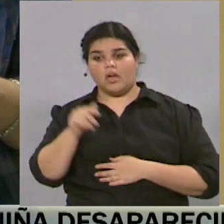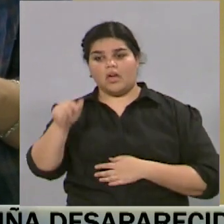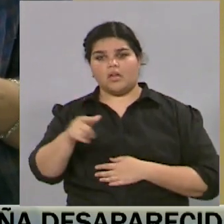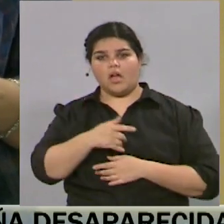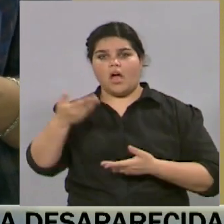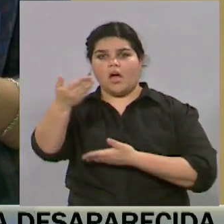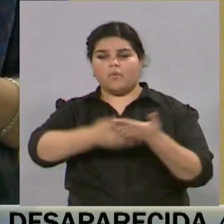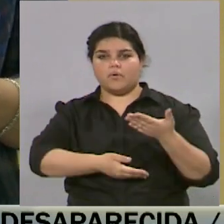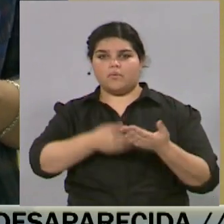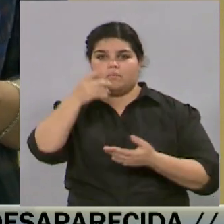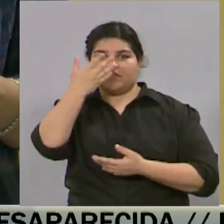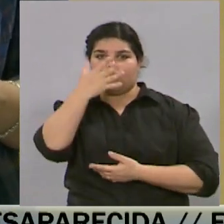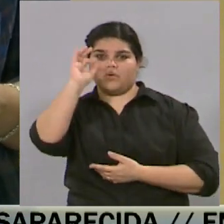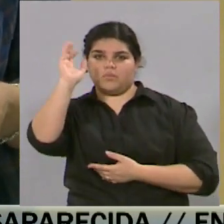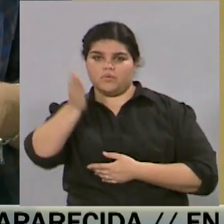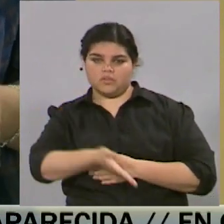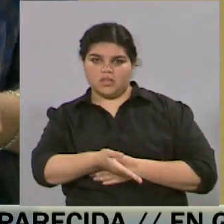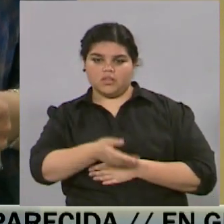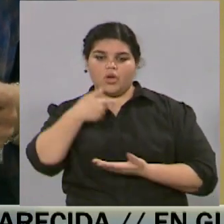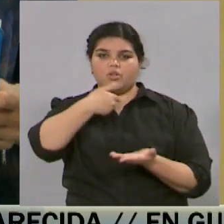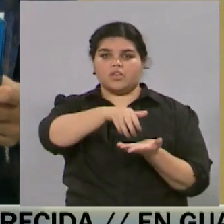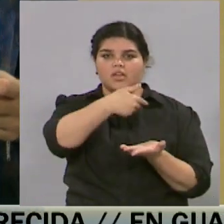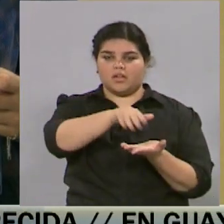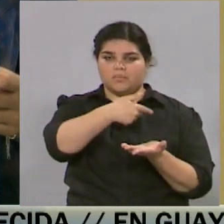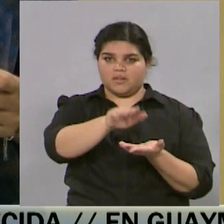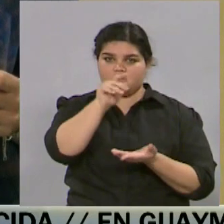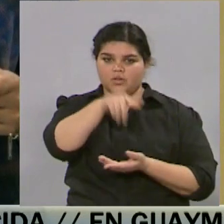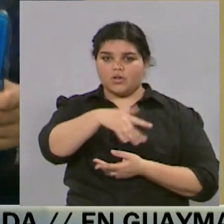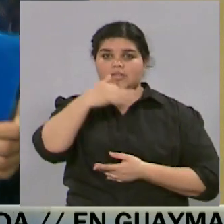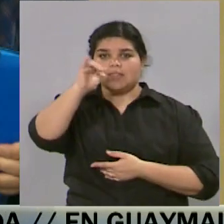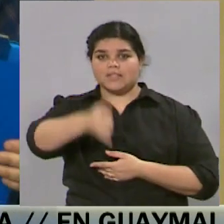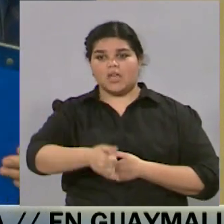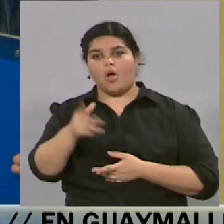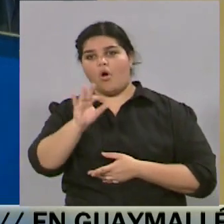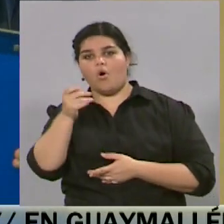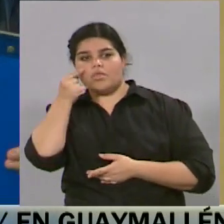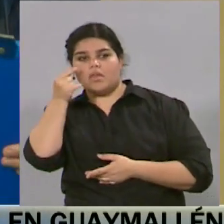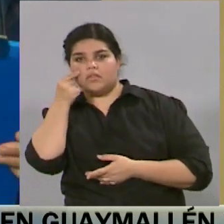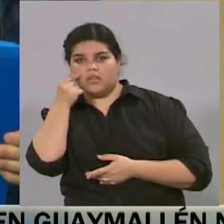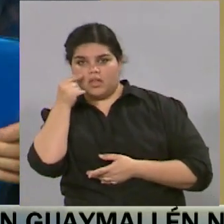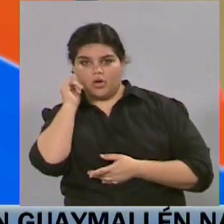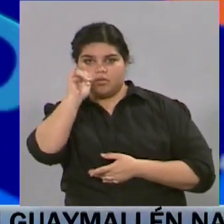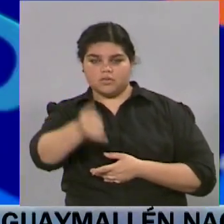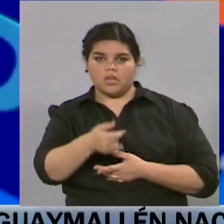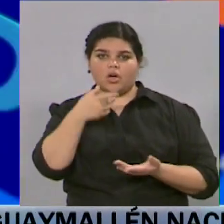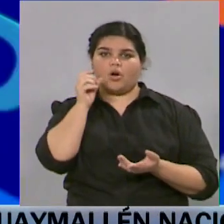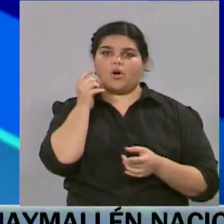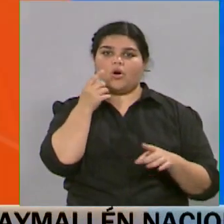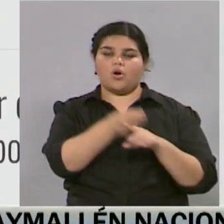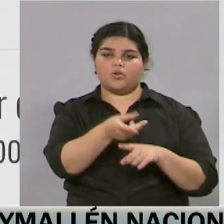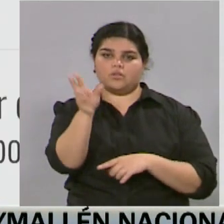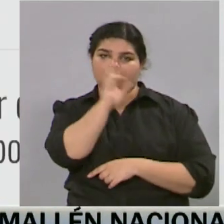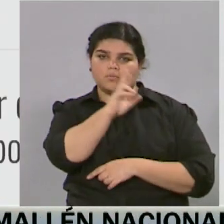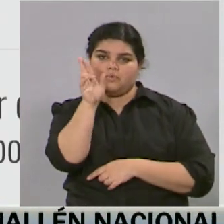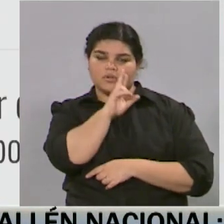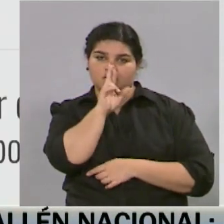de cada 2 personas sufrió discriminación o fue testigo de discriminación laboral hacia las mujeres. Vamos